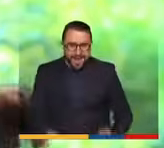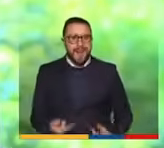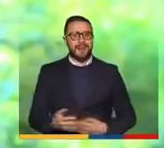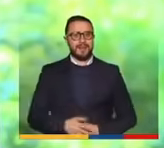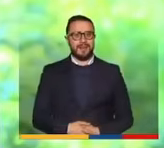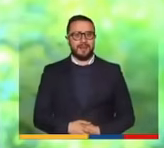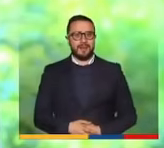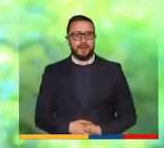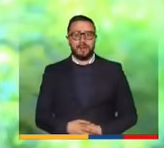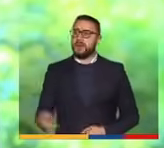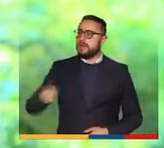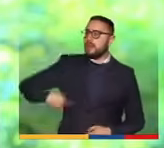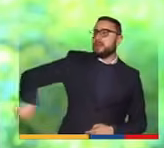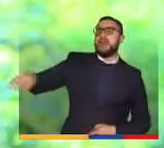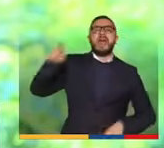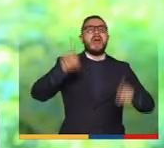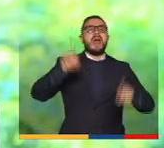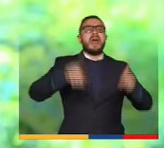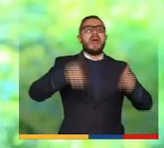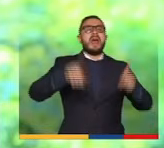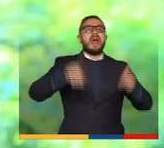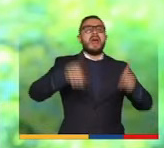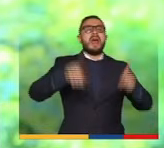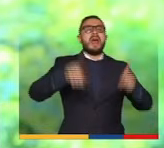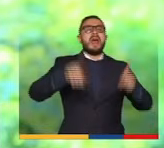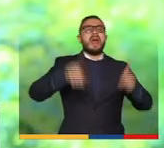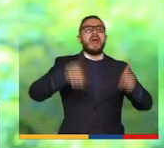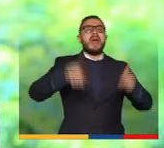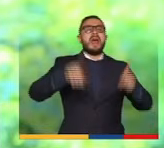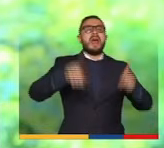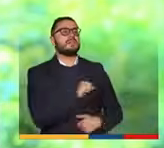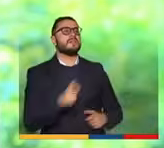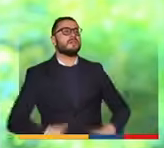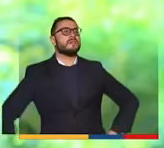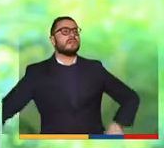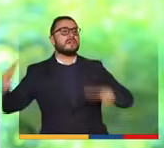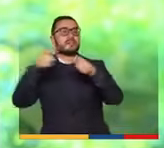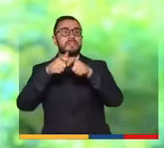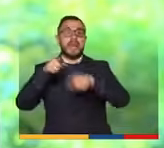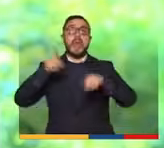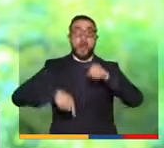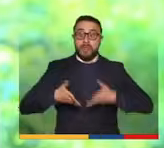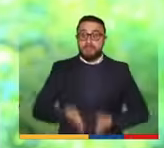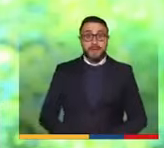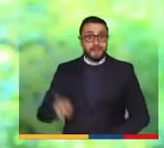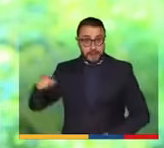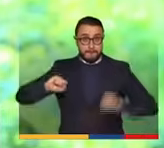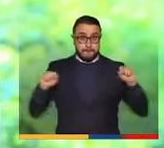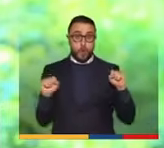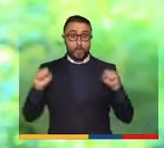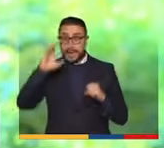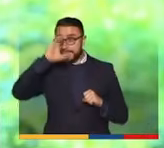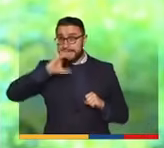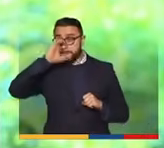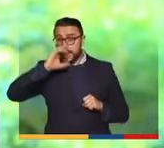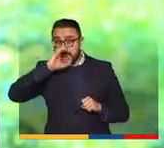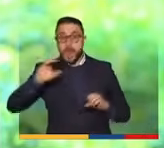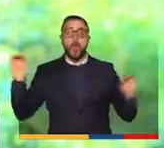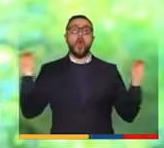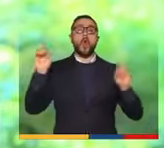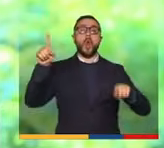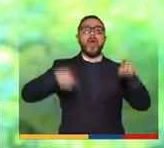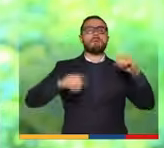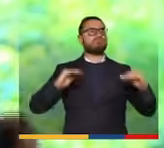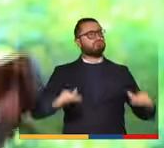el corazón triste de algunos congresistas, incluso nacidos en Chapinero, o de algunos